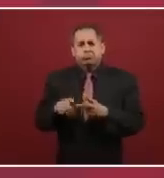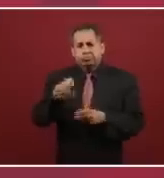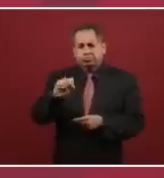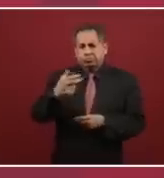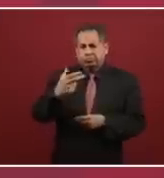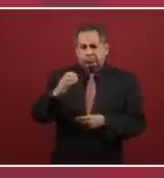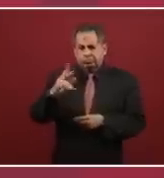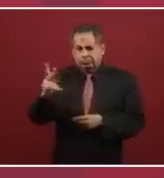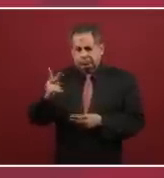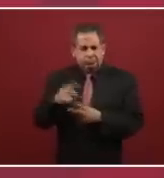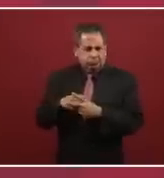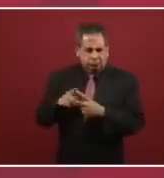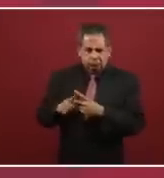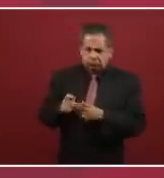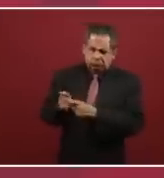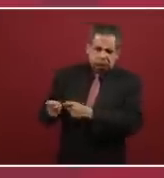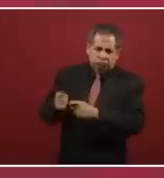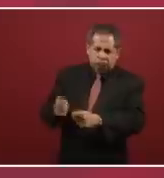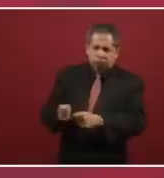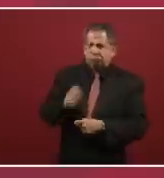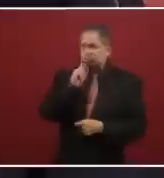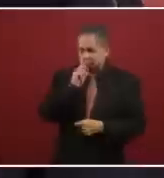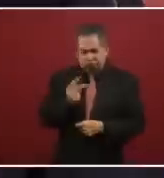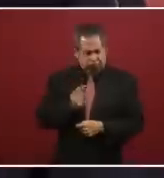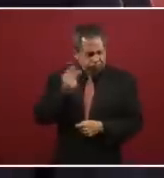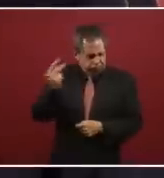Hacienda, que ya también está